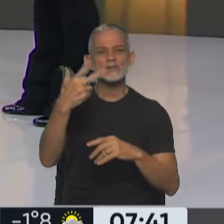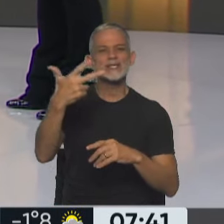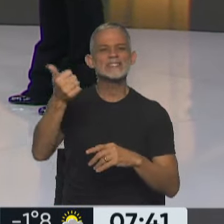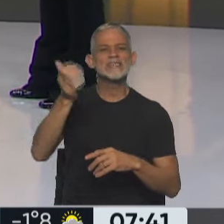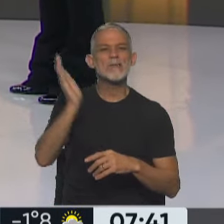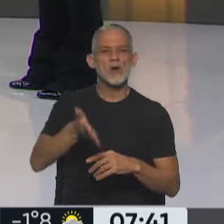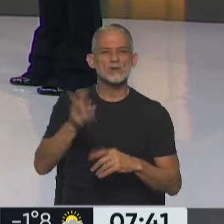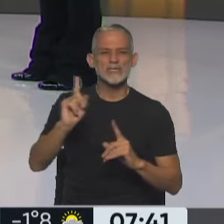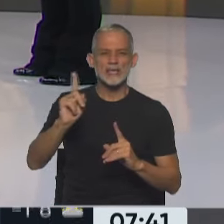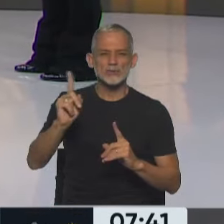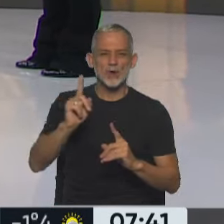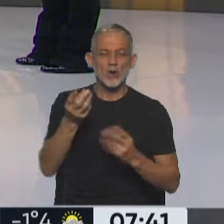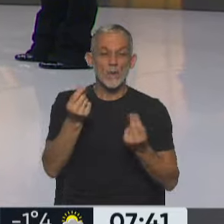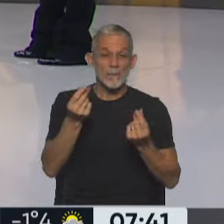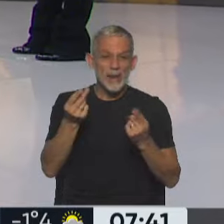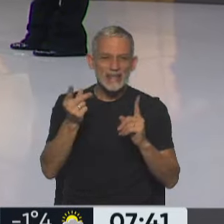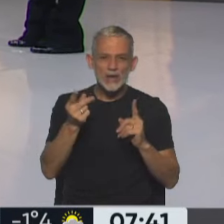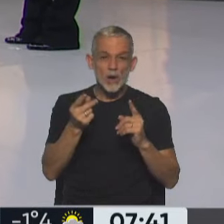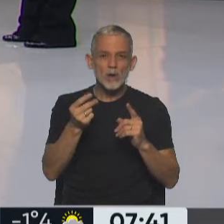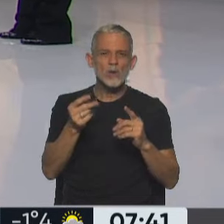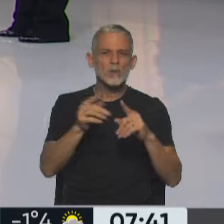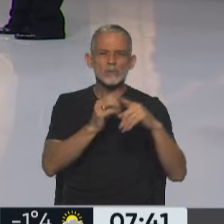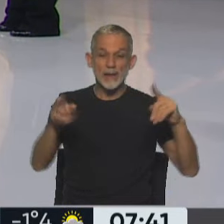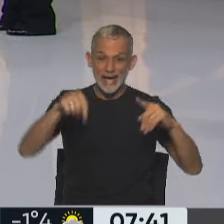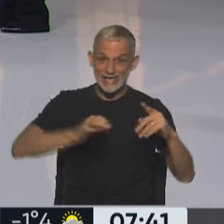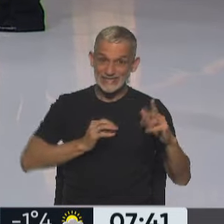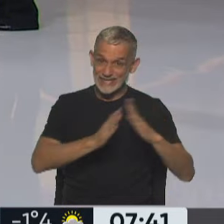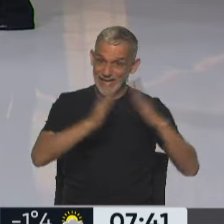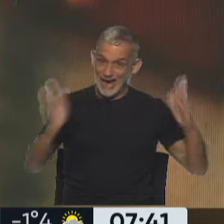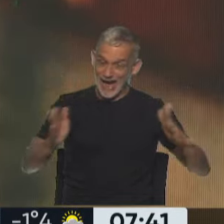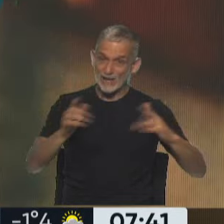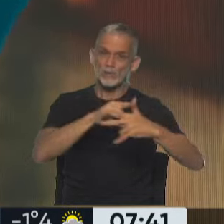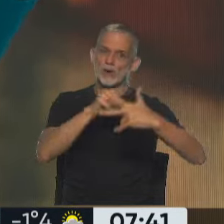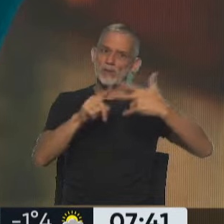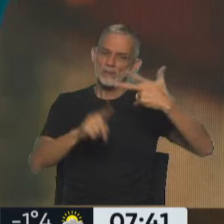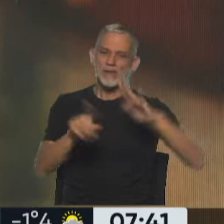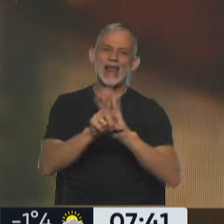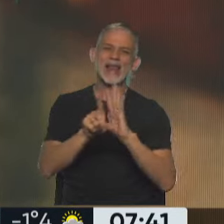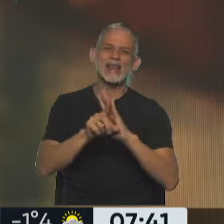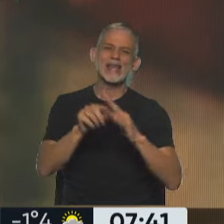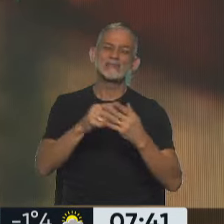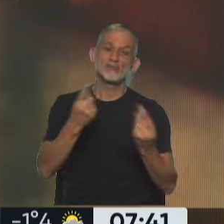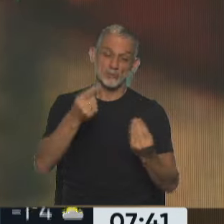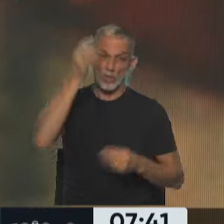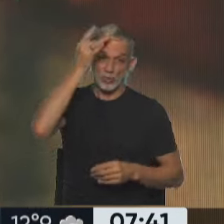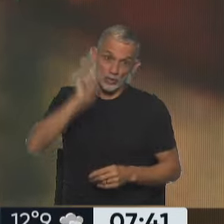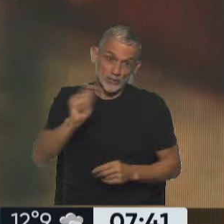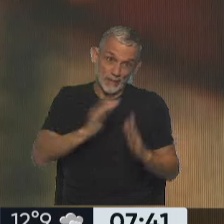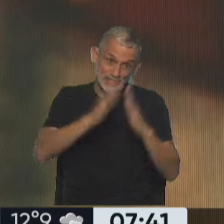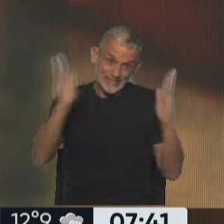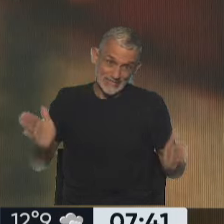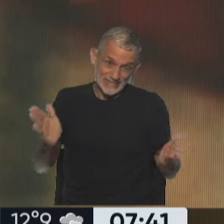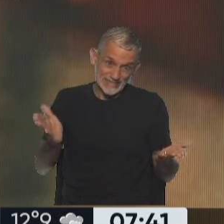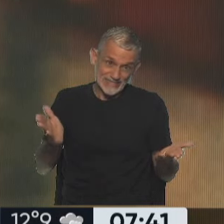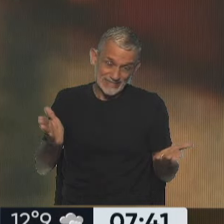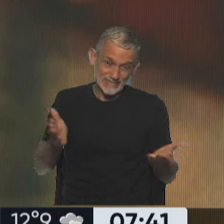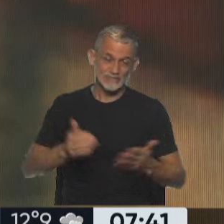Ah, es el porcentaje. El monto a abonar durante este año, porque tiene en cuenta la ley que son 12 meses. Claro. Y